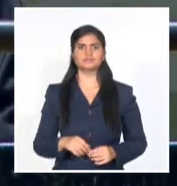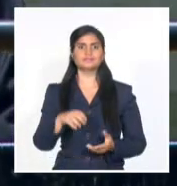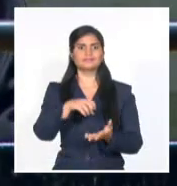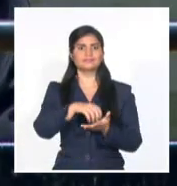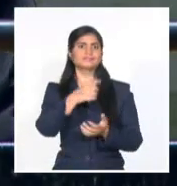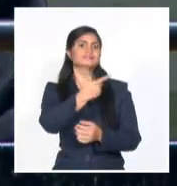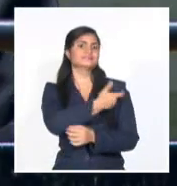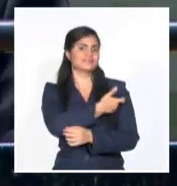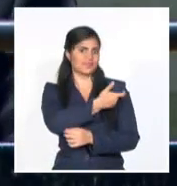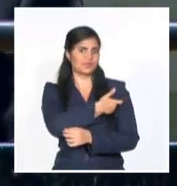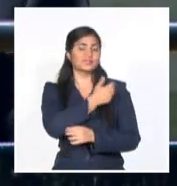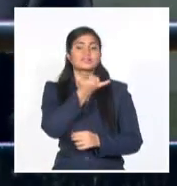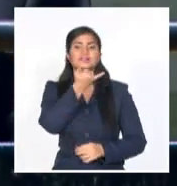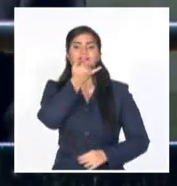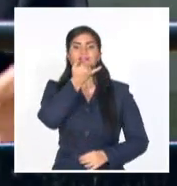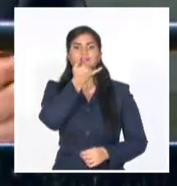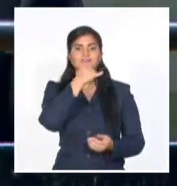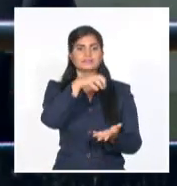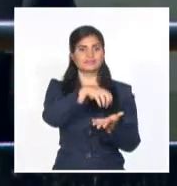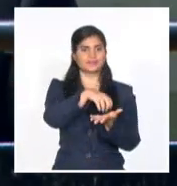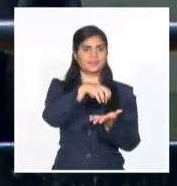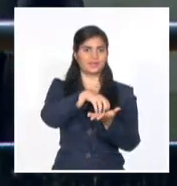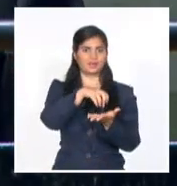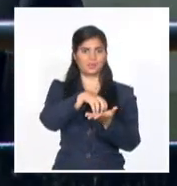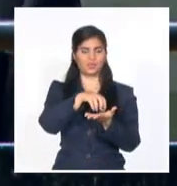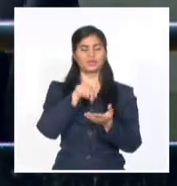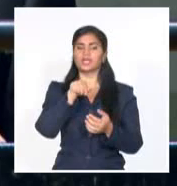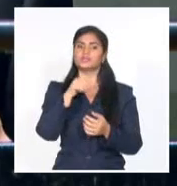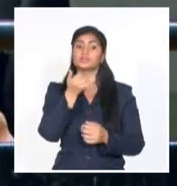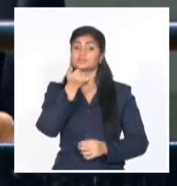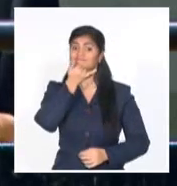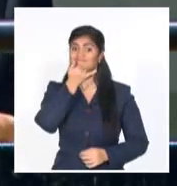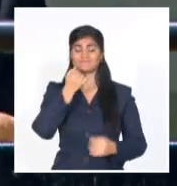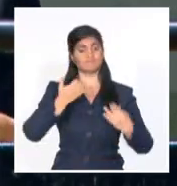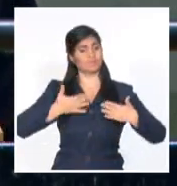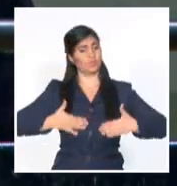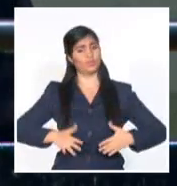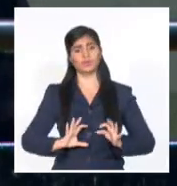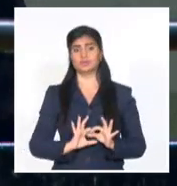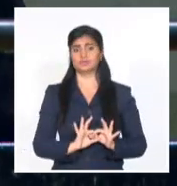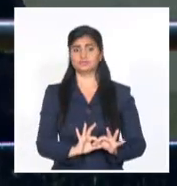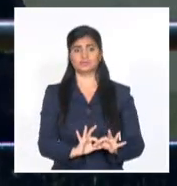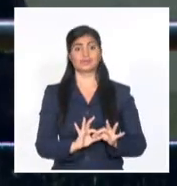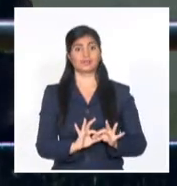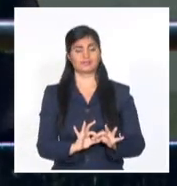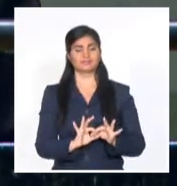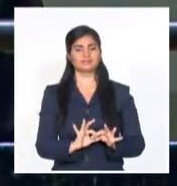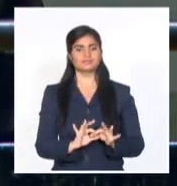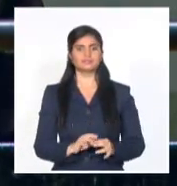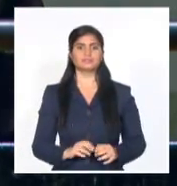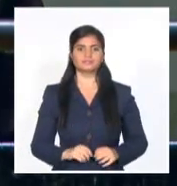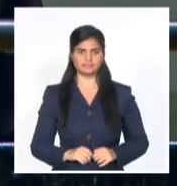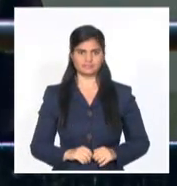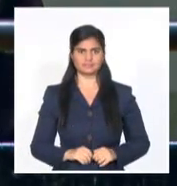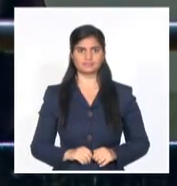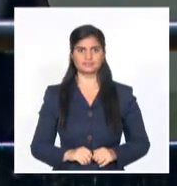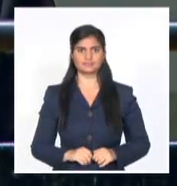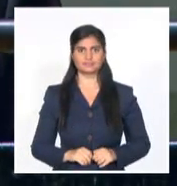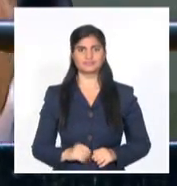que evita los espasmos y tiene resultados alentadores en este tipo de